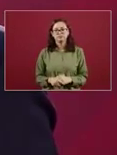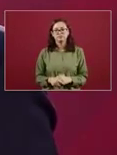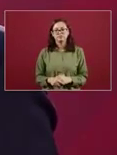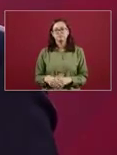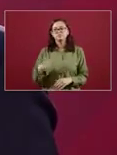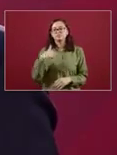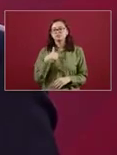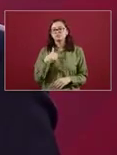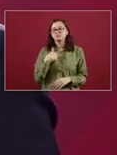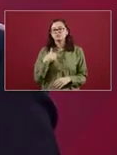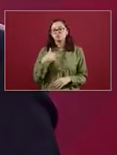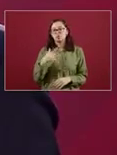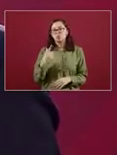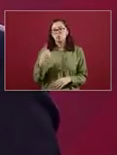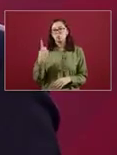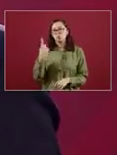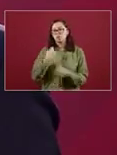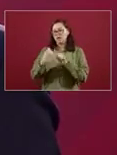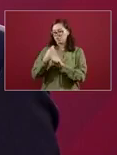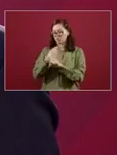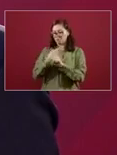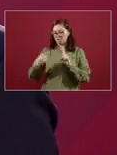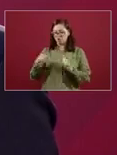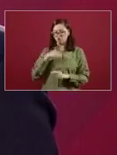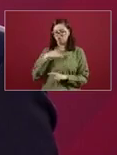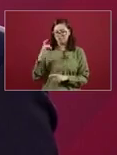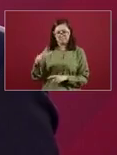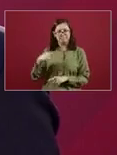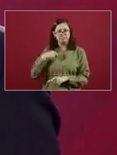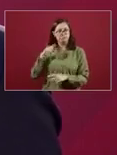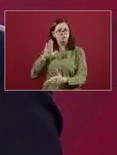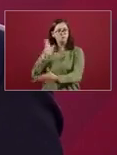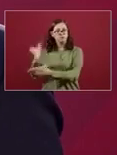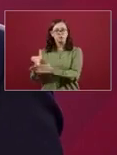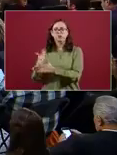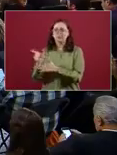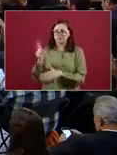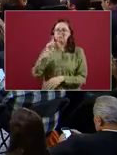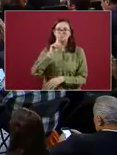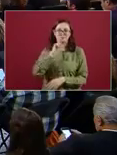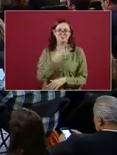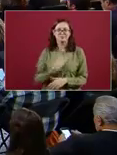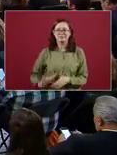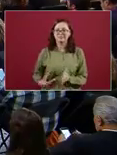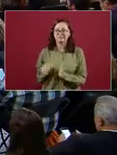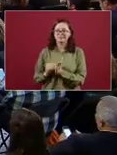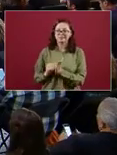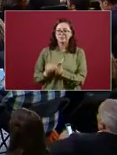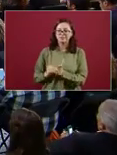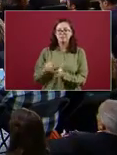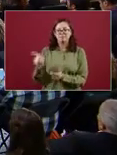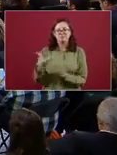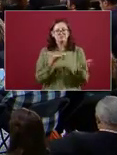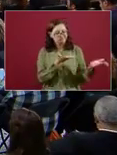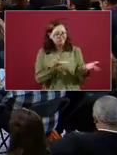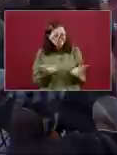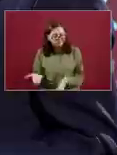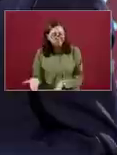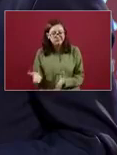a Chile hace año y medio y era presidenta, me recibió,